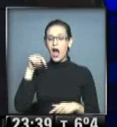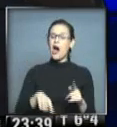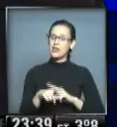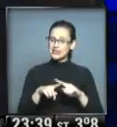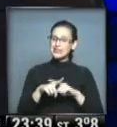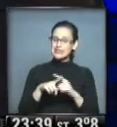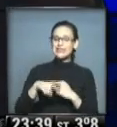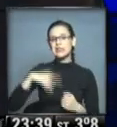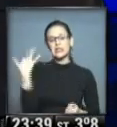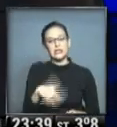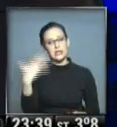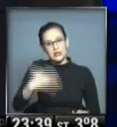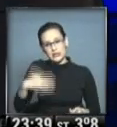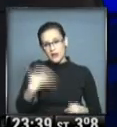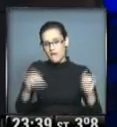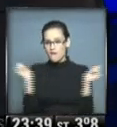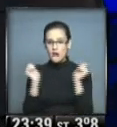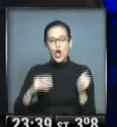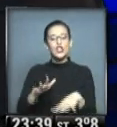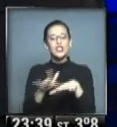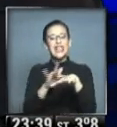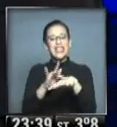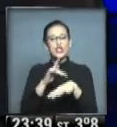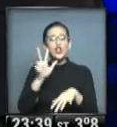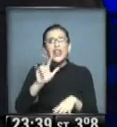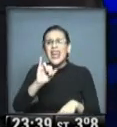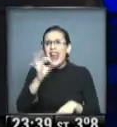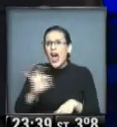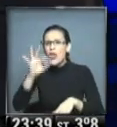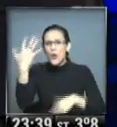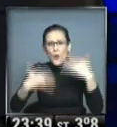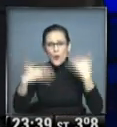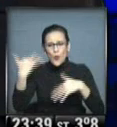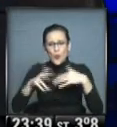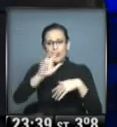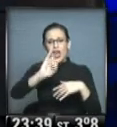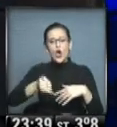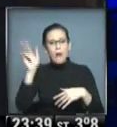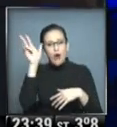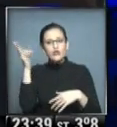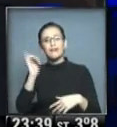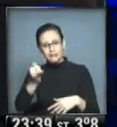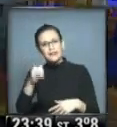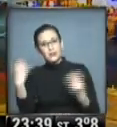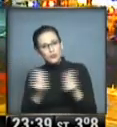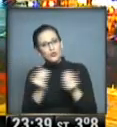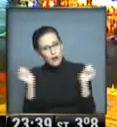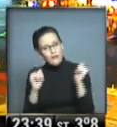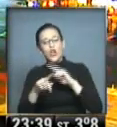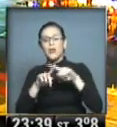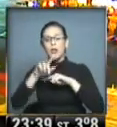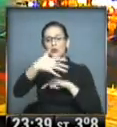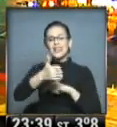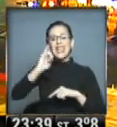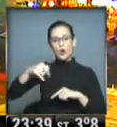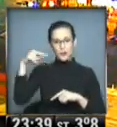está baja realmente. Sensación térmica 3 grados 8 décimas. Eso es bajo. Y la temperatura 6 grados